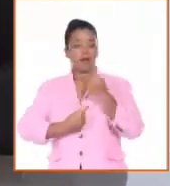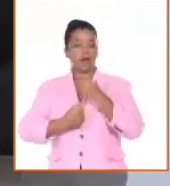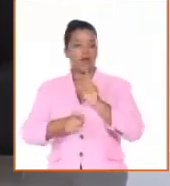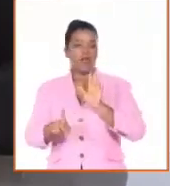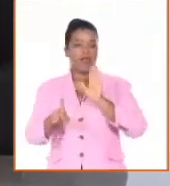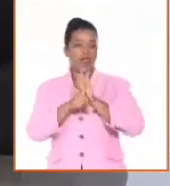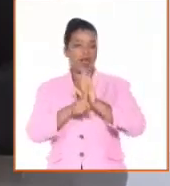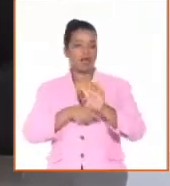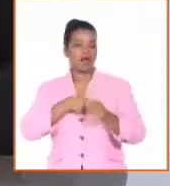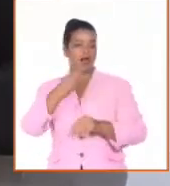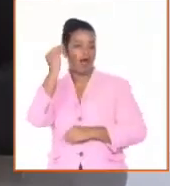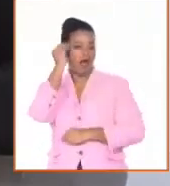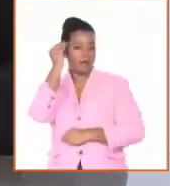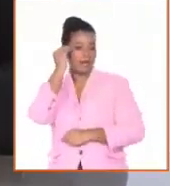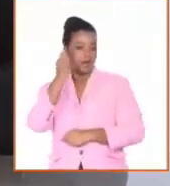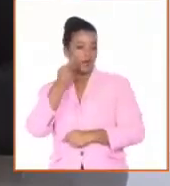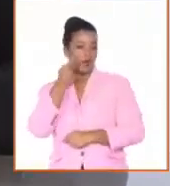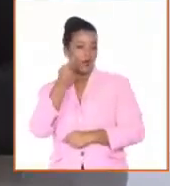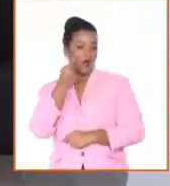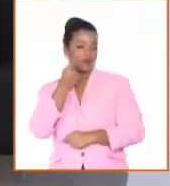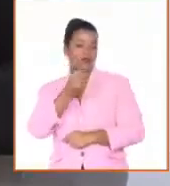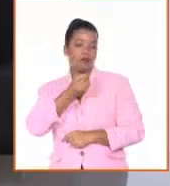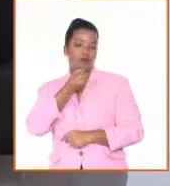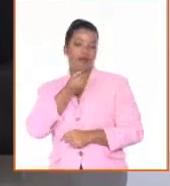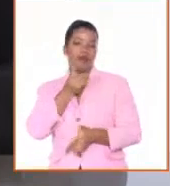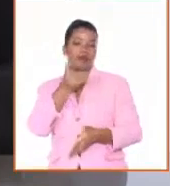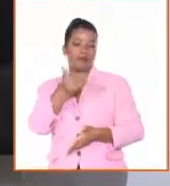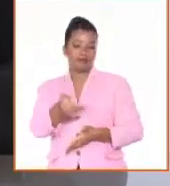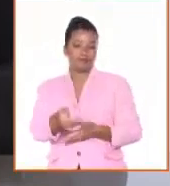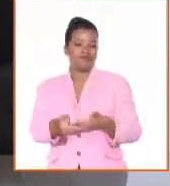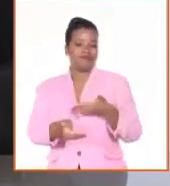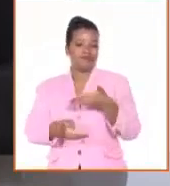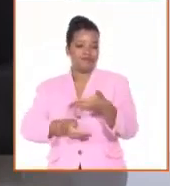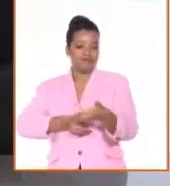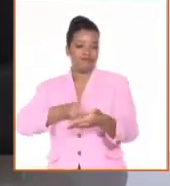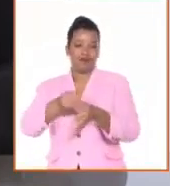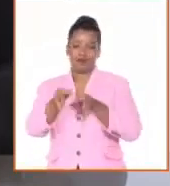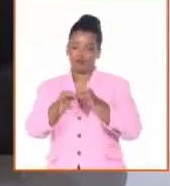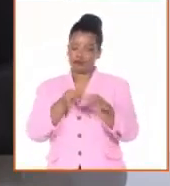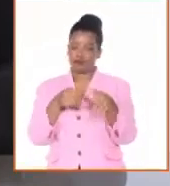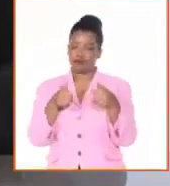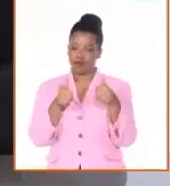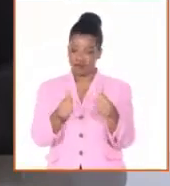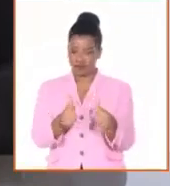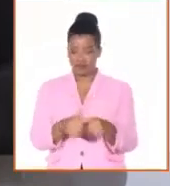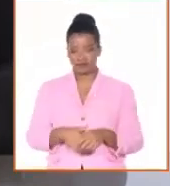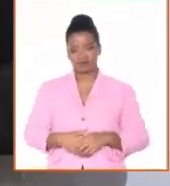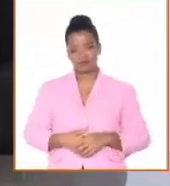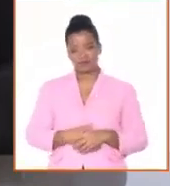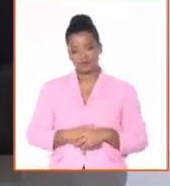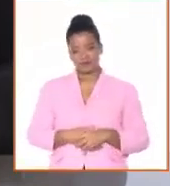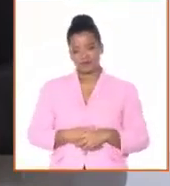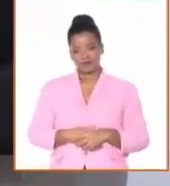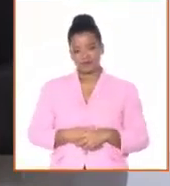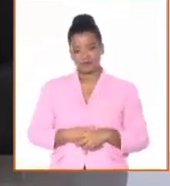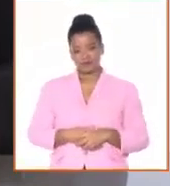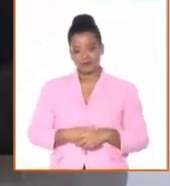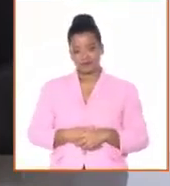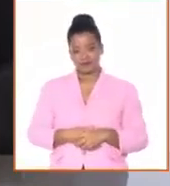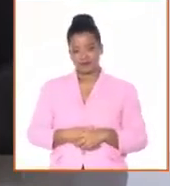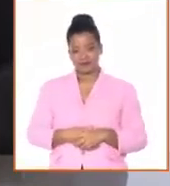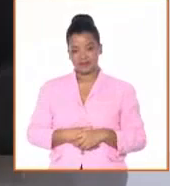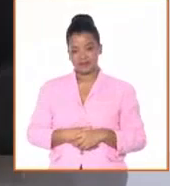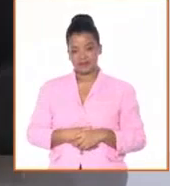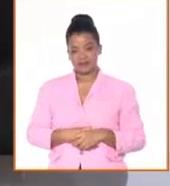para que transite realmente con la satisfacción no que que se quiere